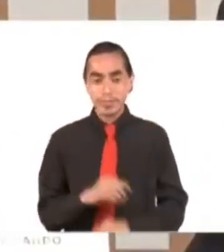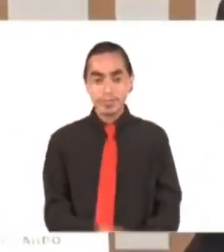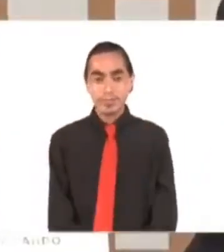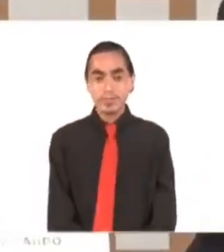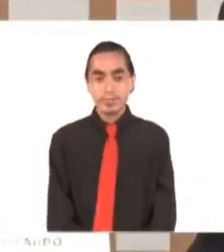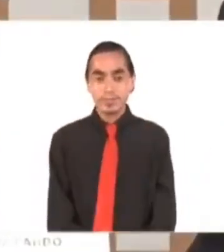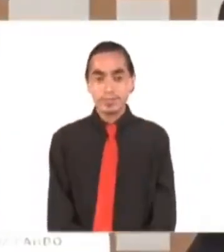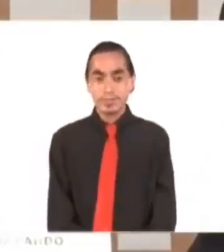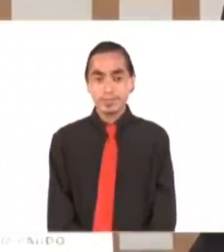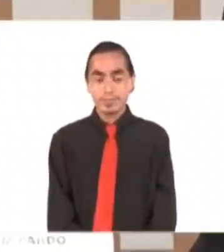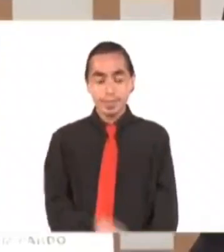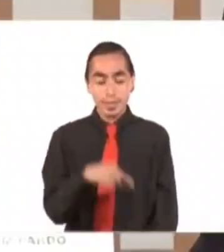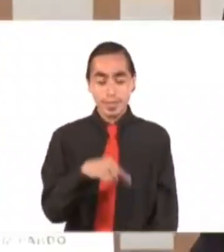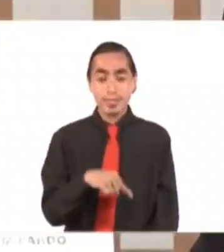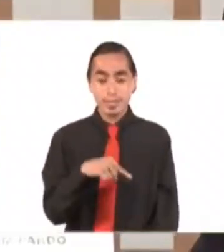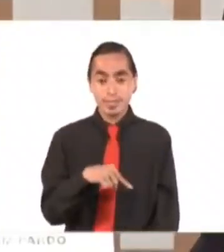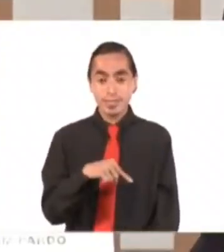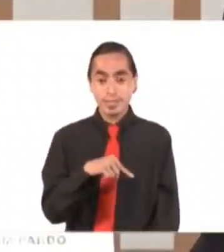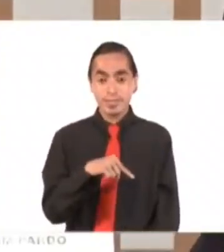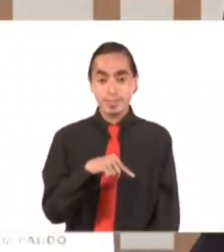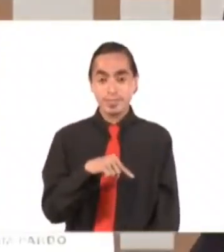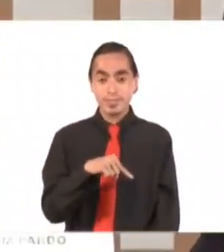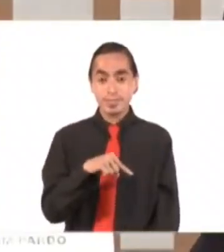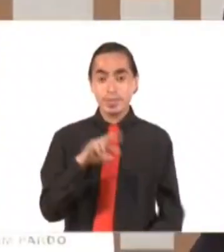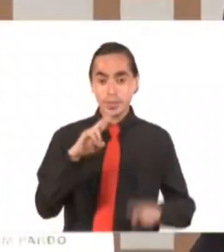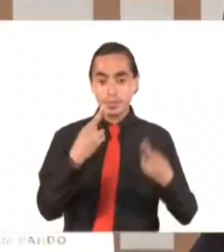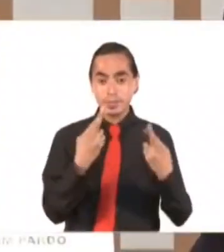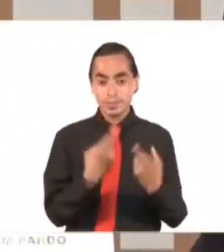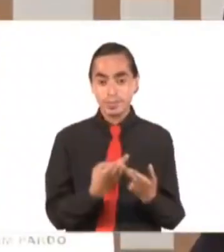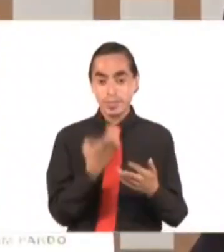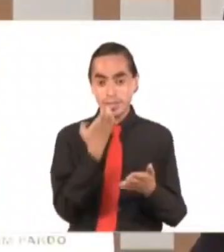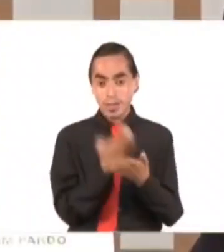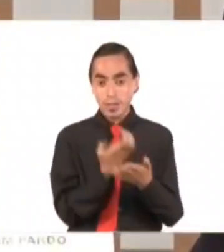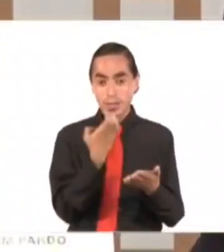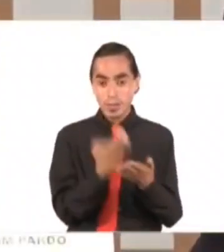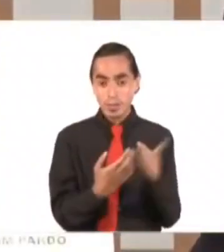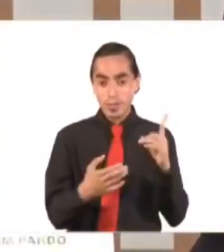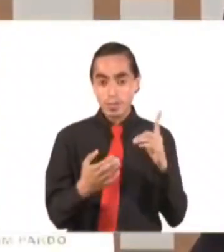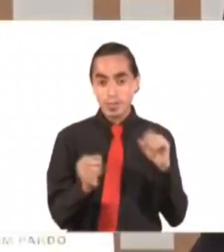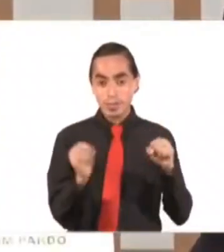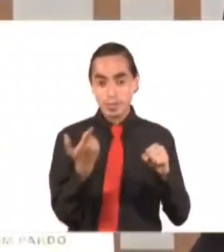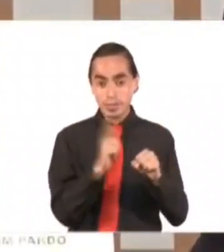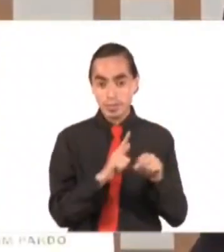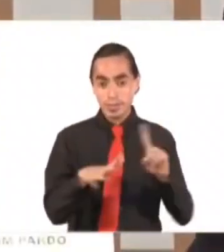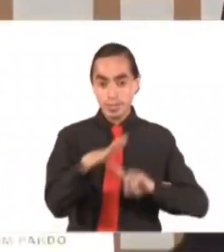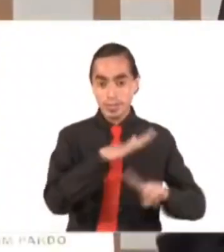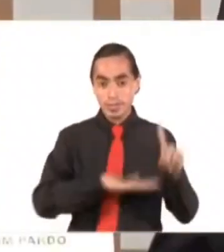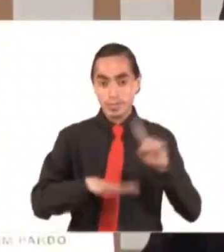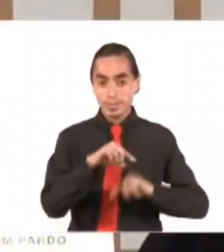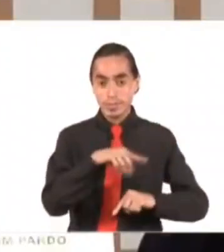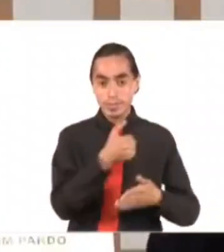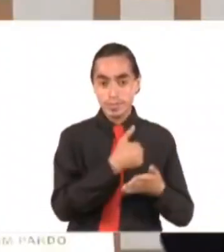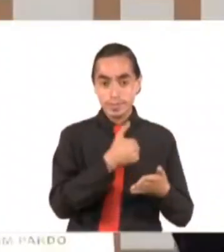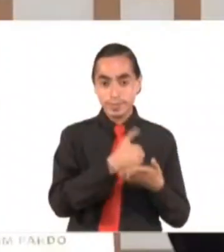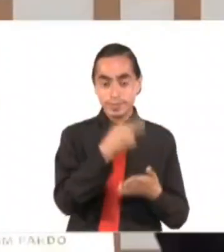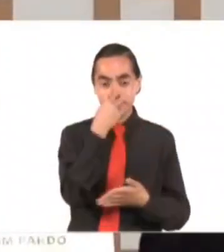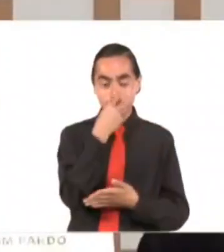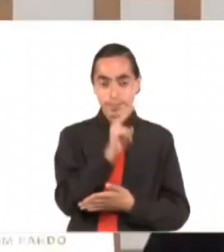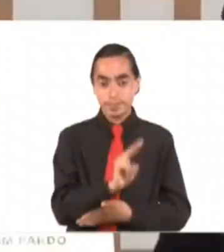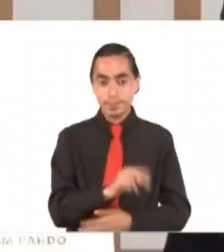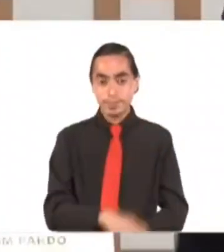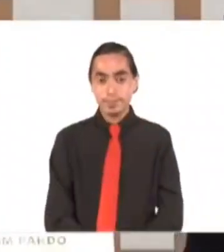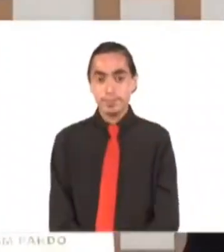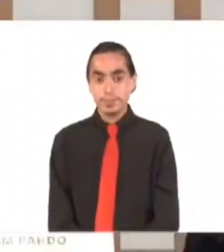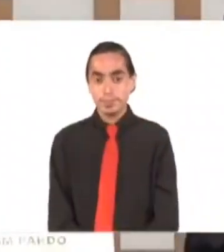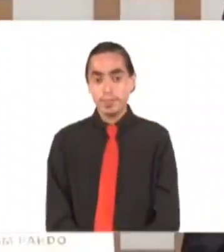esta sesión ordinaria del Consejo Económico, Social y Ambiental de la Ciudad de México. Es